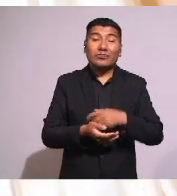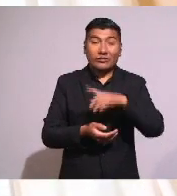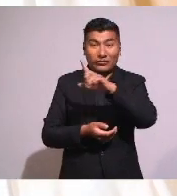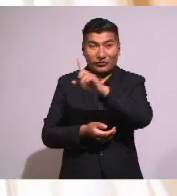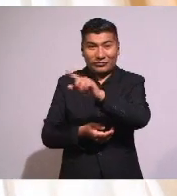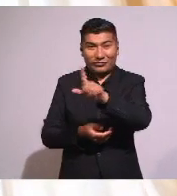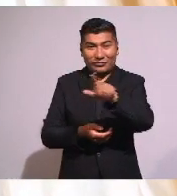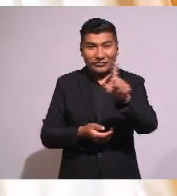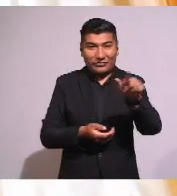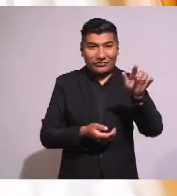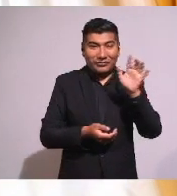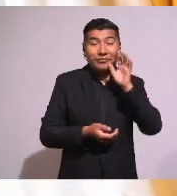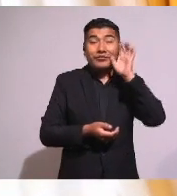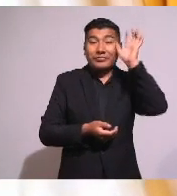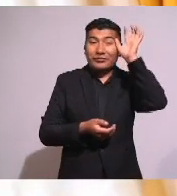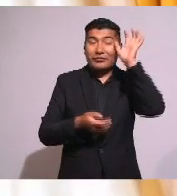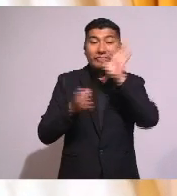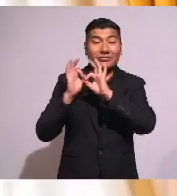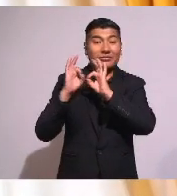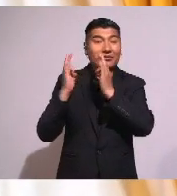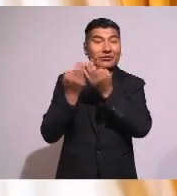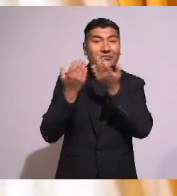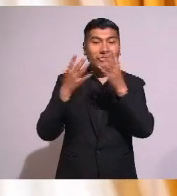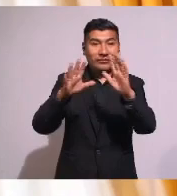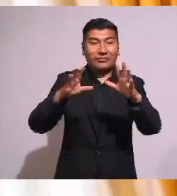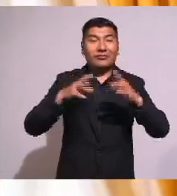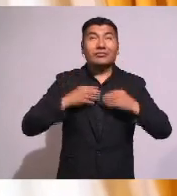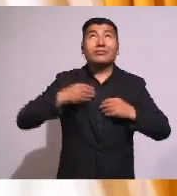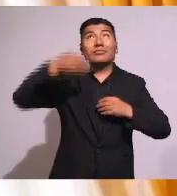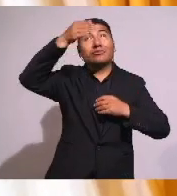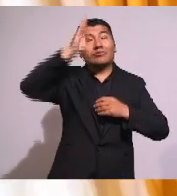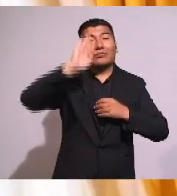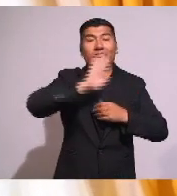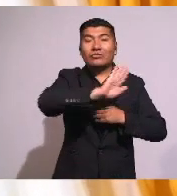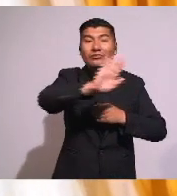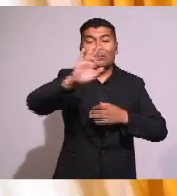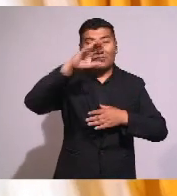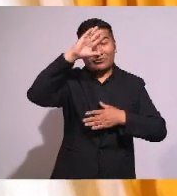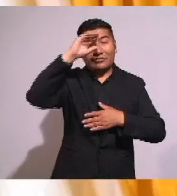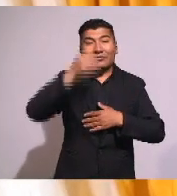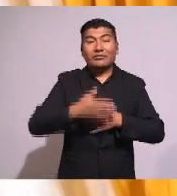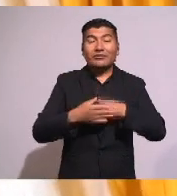Ustedes, padres de familia, han recibido de Dios a sus hijos.